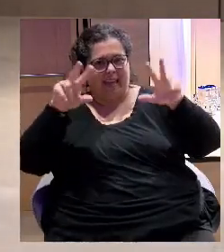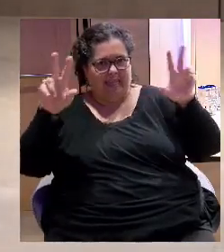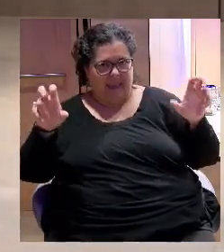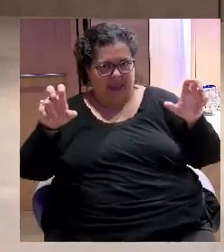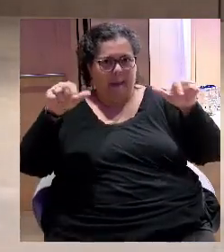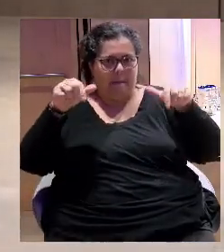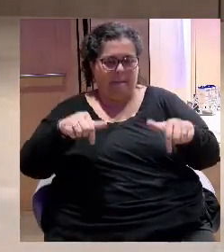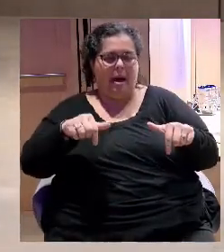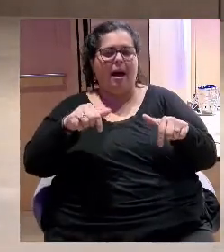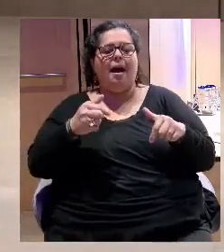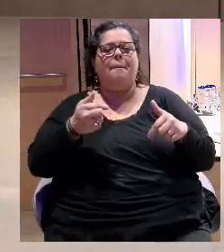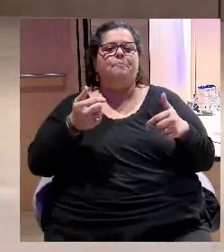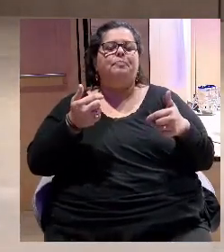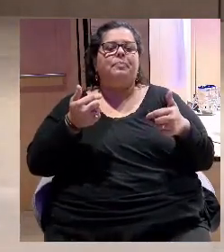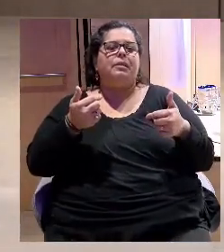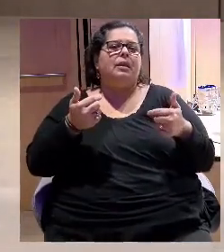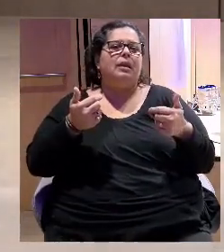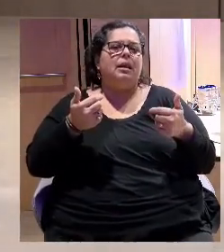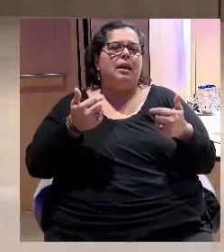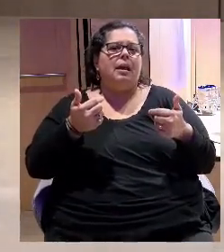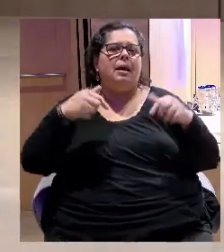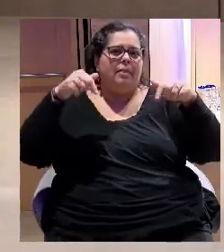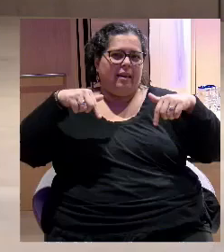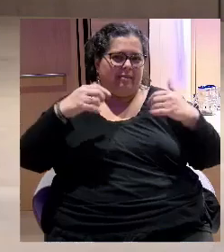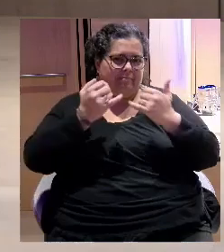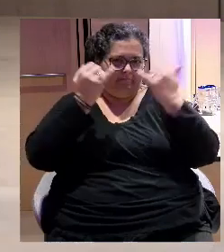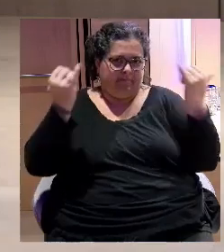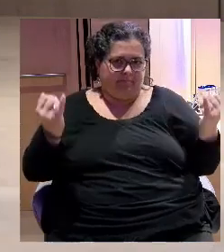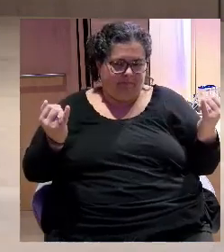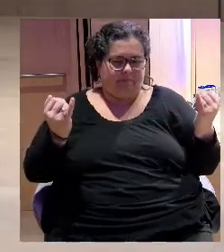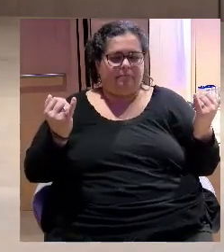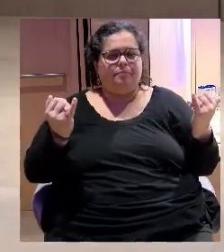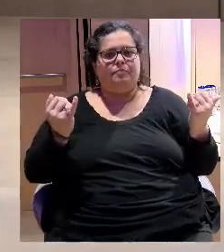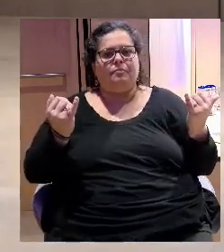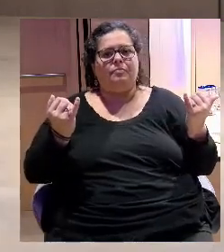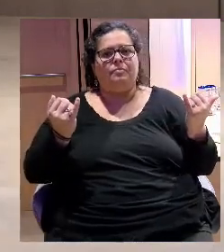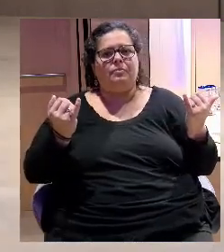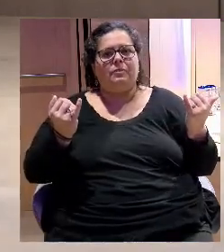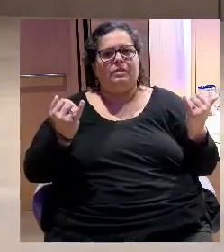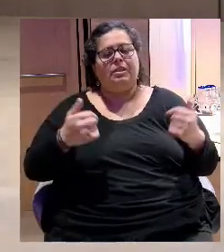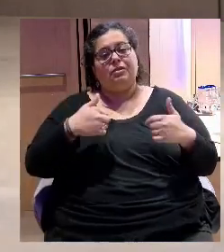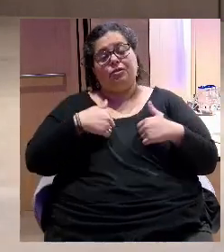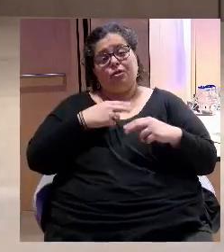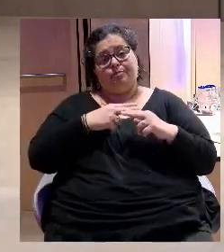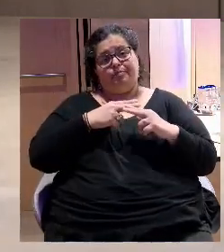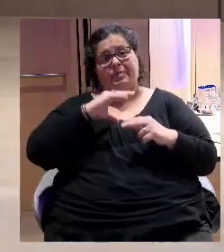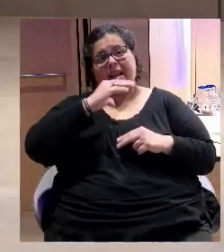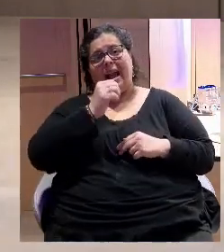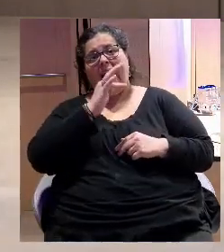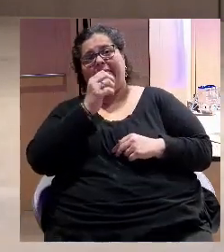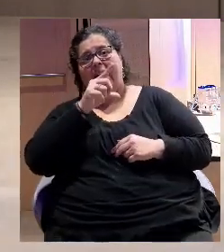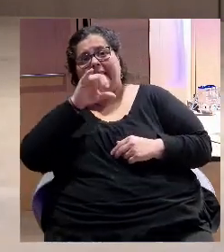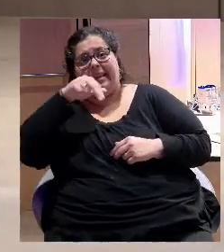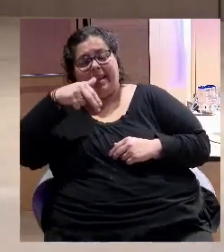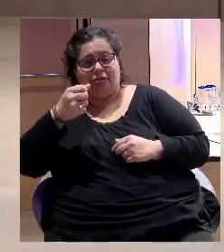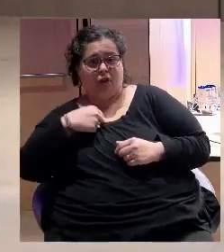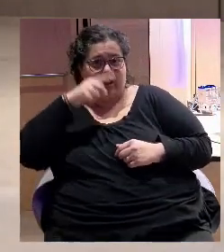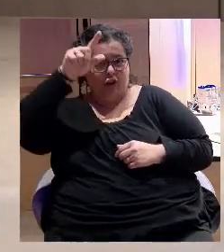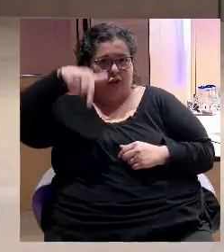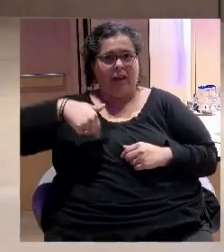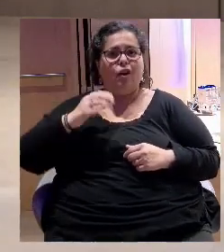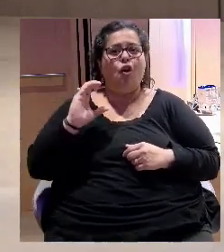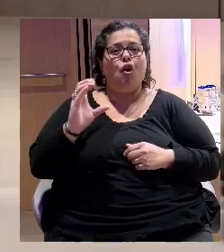el marco de esta jornada. Yo soy Catalina, vengo de Medellín,